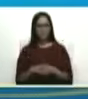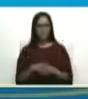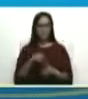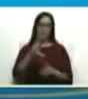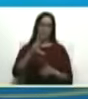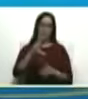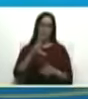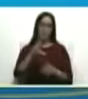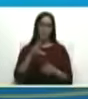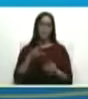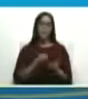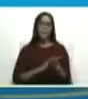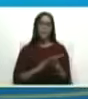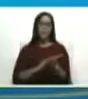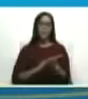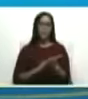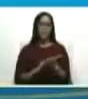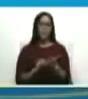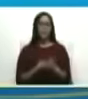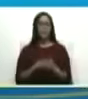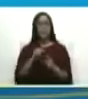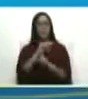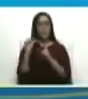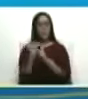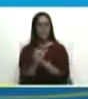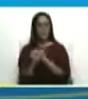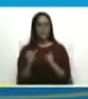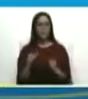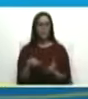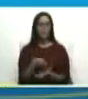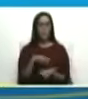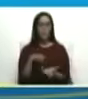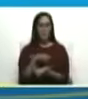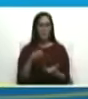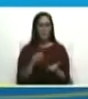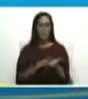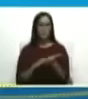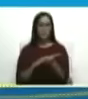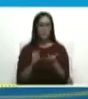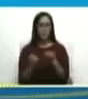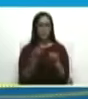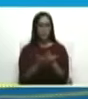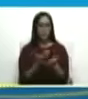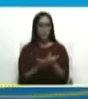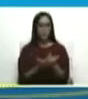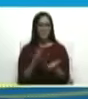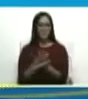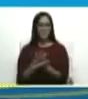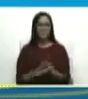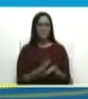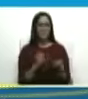Tercero, para recuperar el clima y no fuera perturbado de la recuperación económica, de la estabilidad económica.